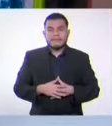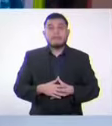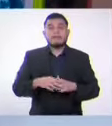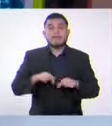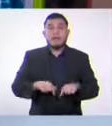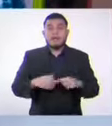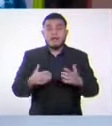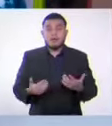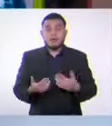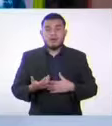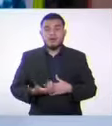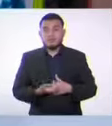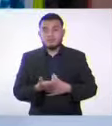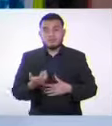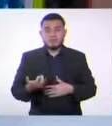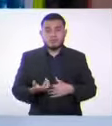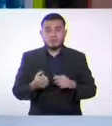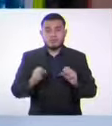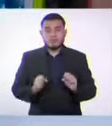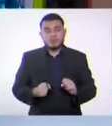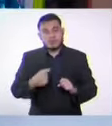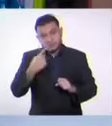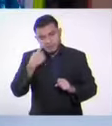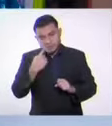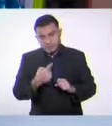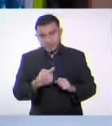Ahora podemos observar cómo